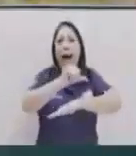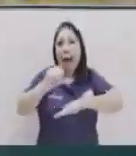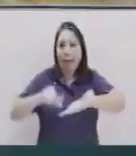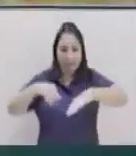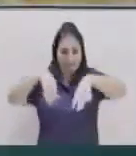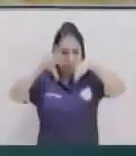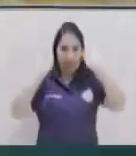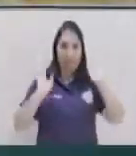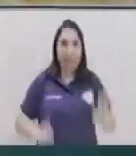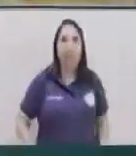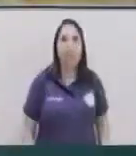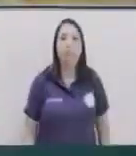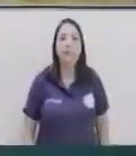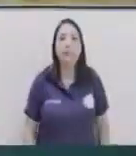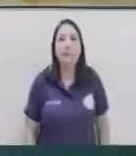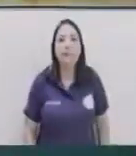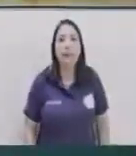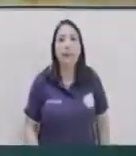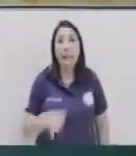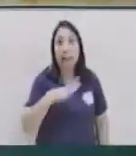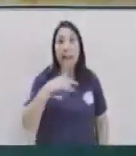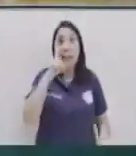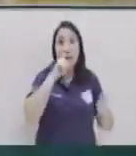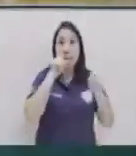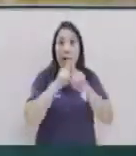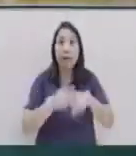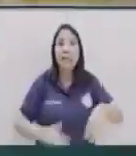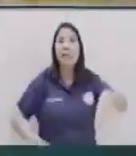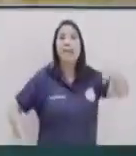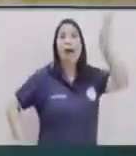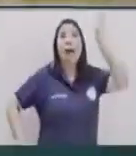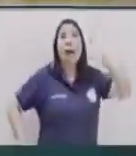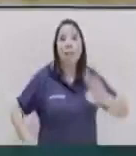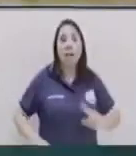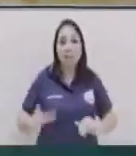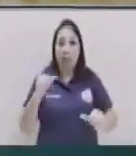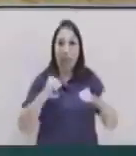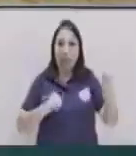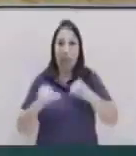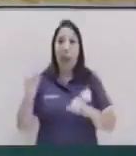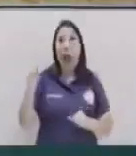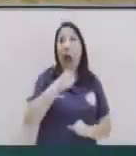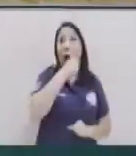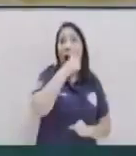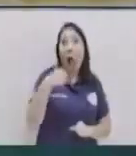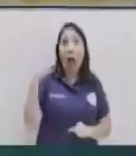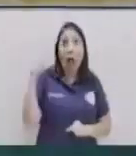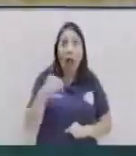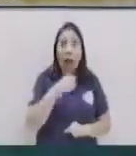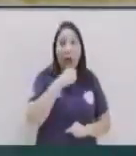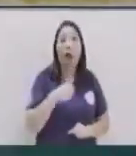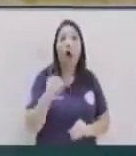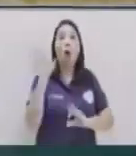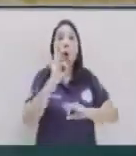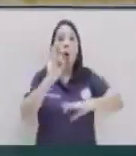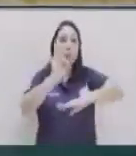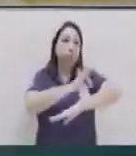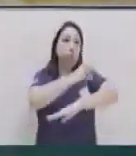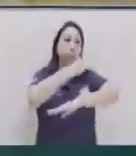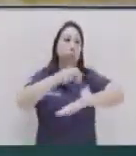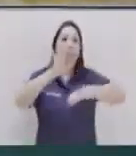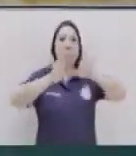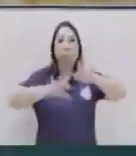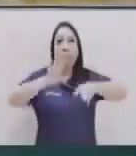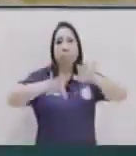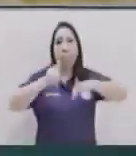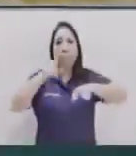o solo dibujo. Claro. Tenemos la danza, tenemos el teatro, tenemos el canto, tenemos la ejecución de algún instrumento musical. Entonces